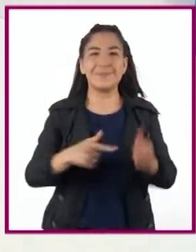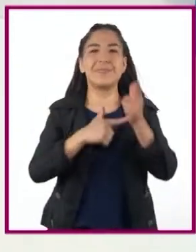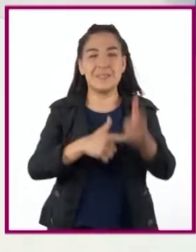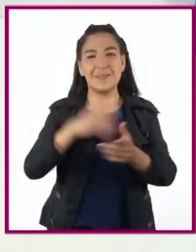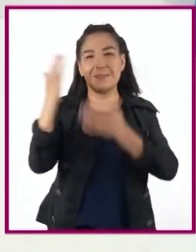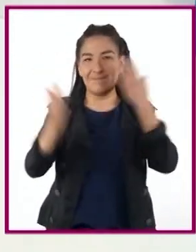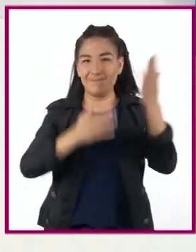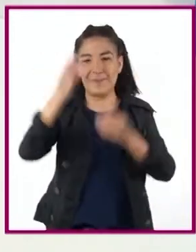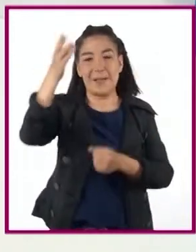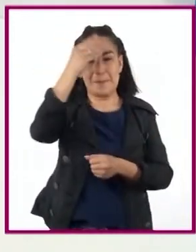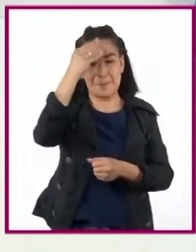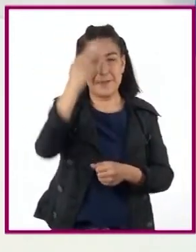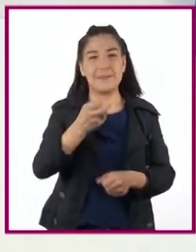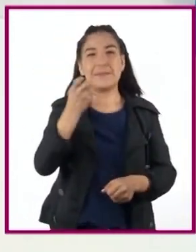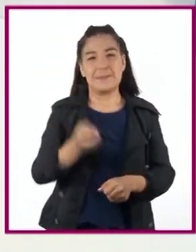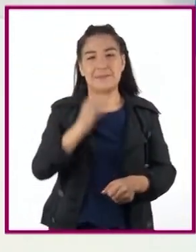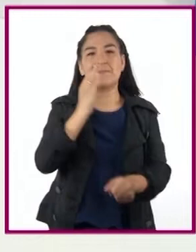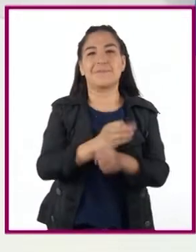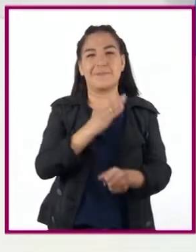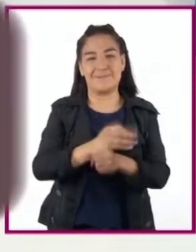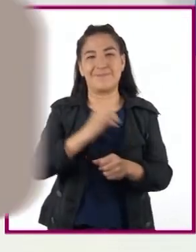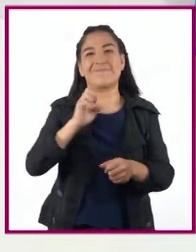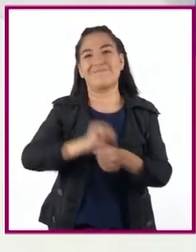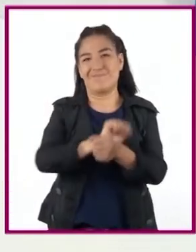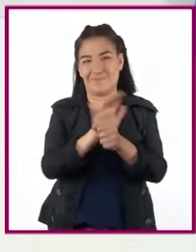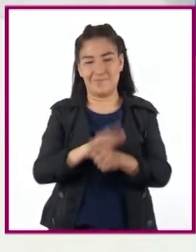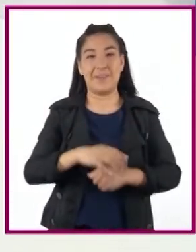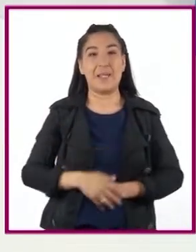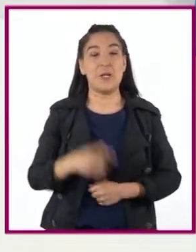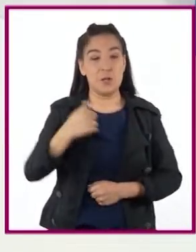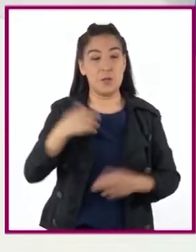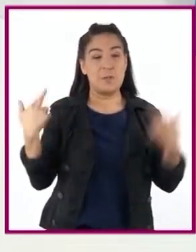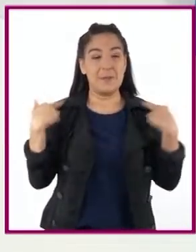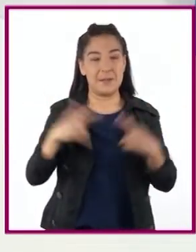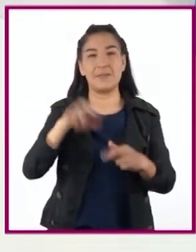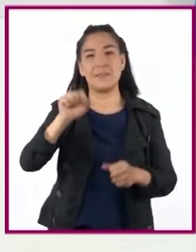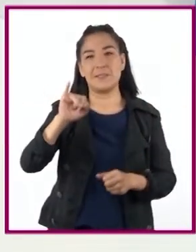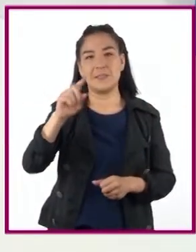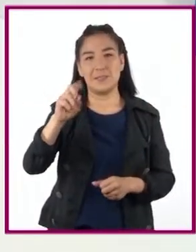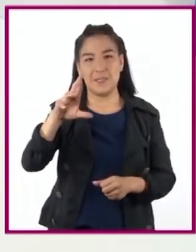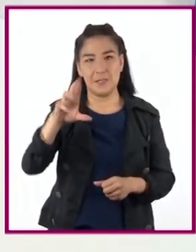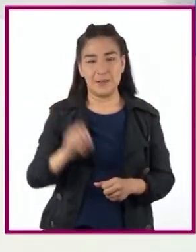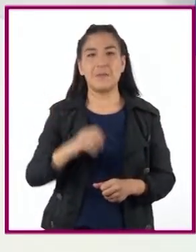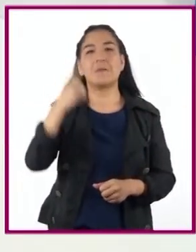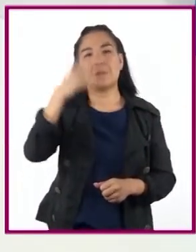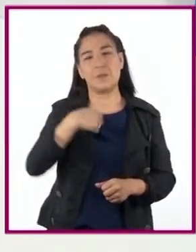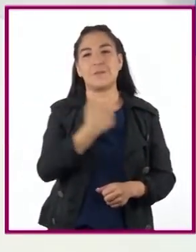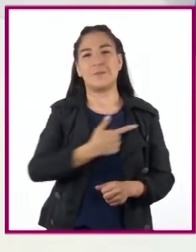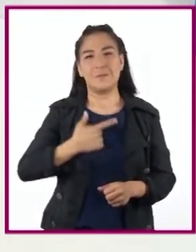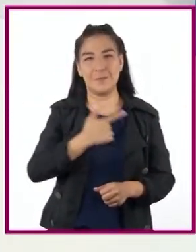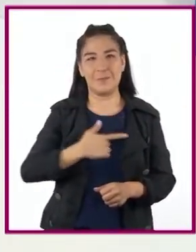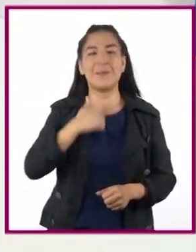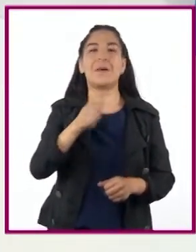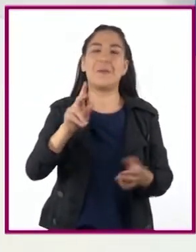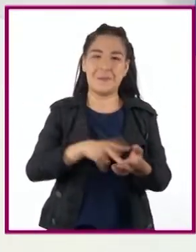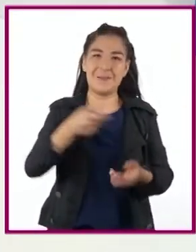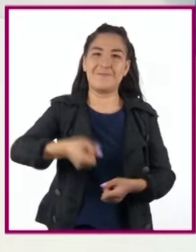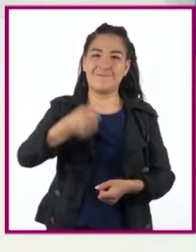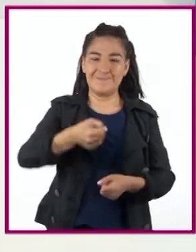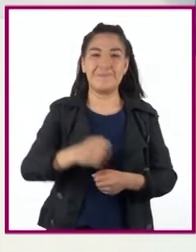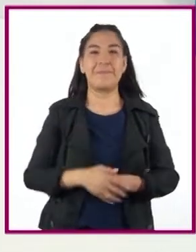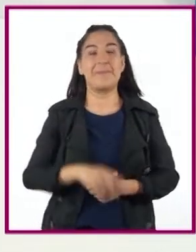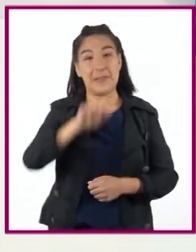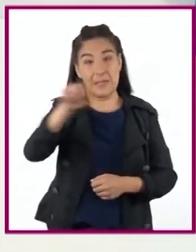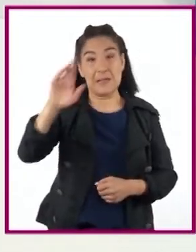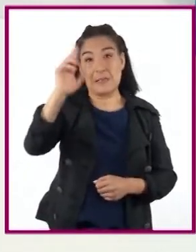con su aprendizaje en este periodo de contingencia. Soy el maestro Isidro Barajas Hernández y me da mucho gusto poder saludarles nuevamente.